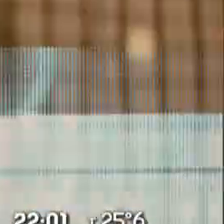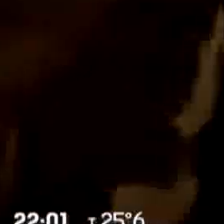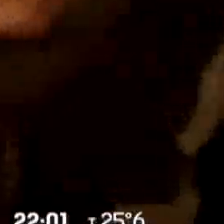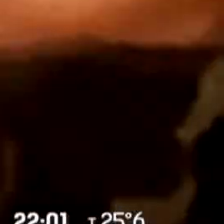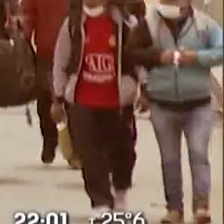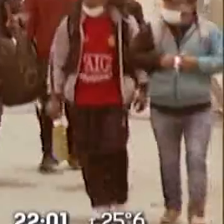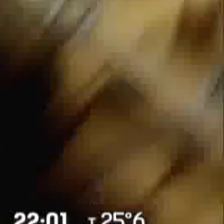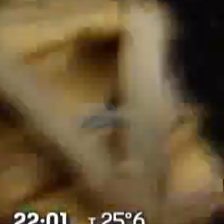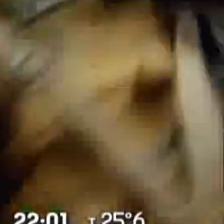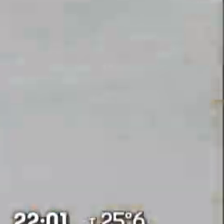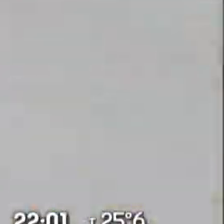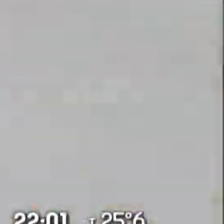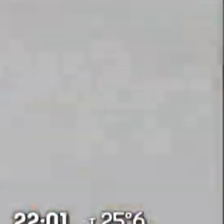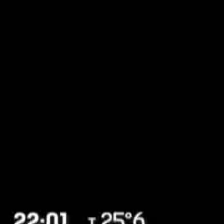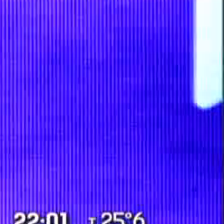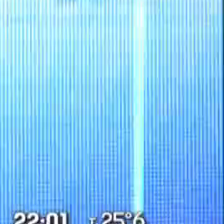México.